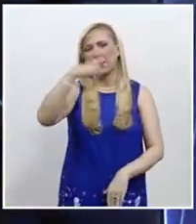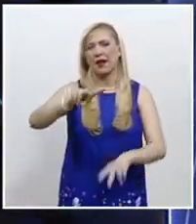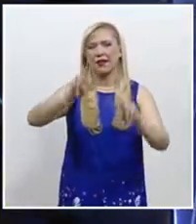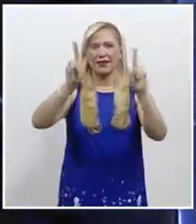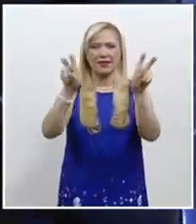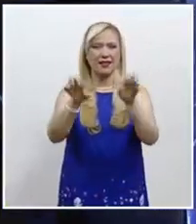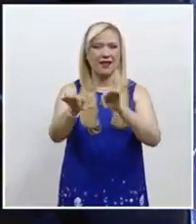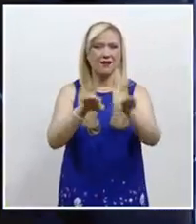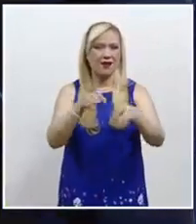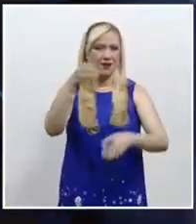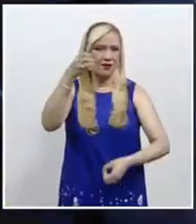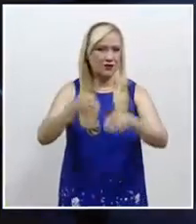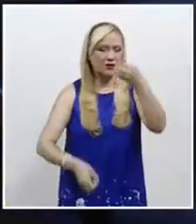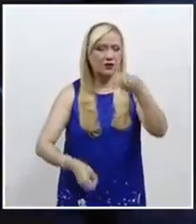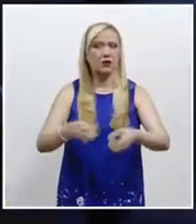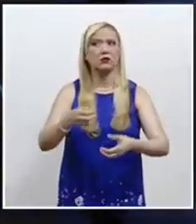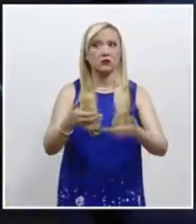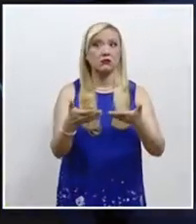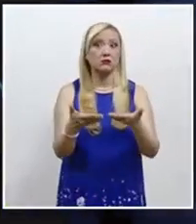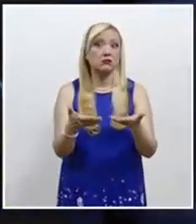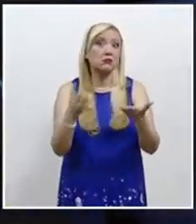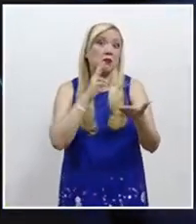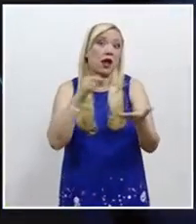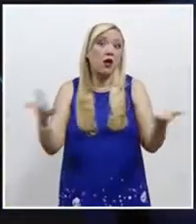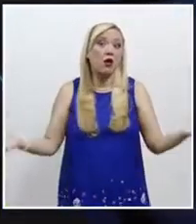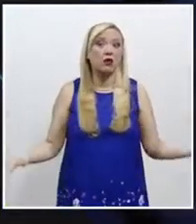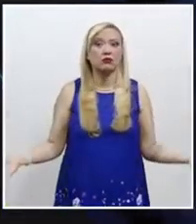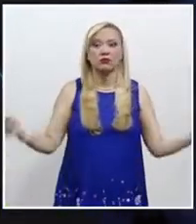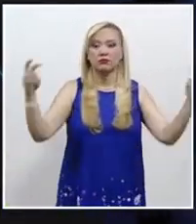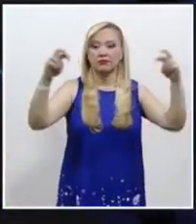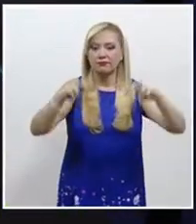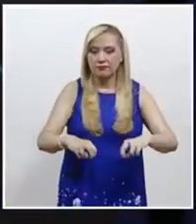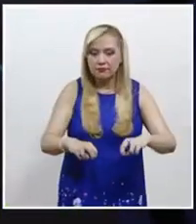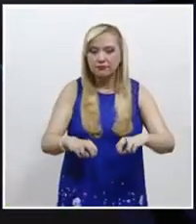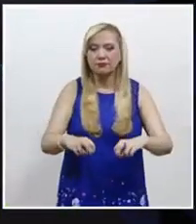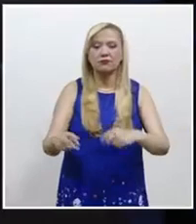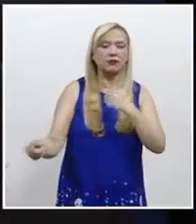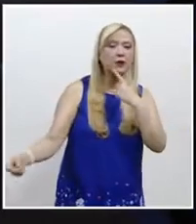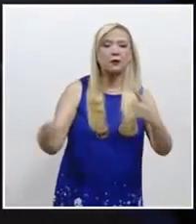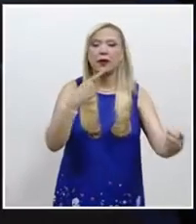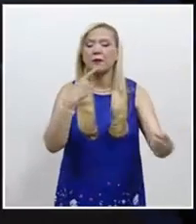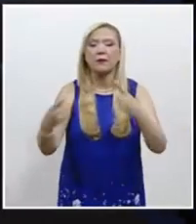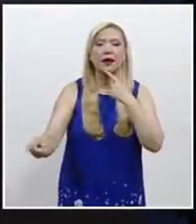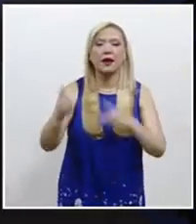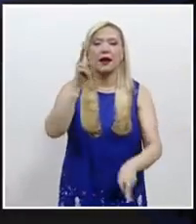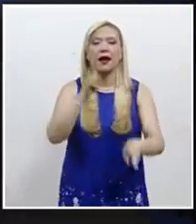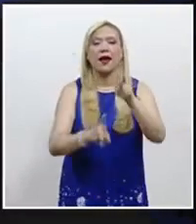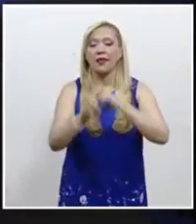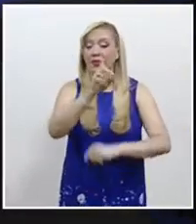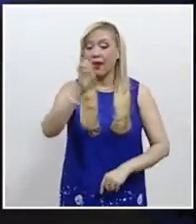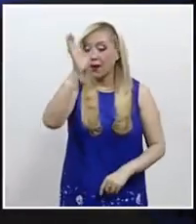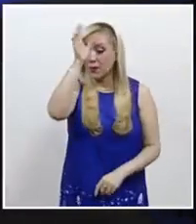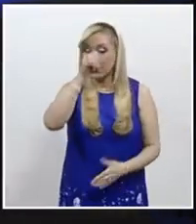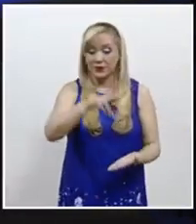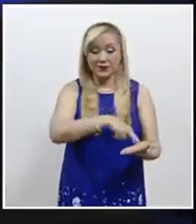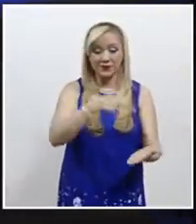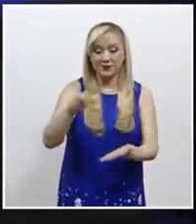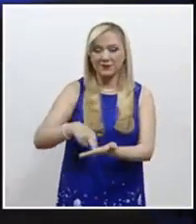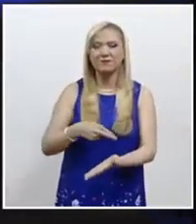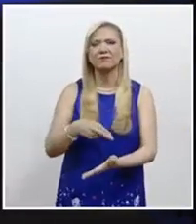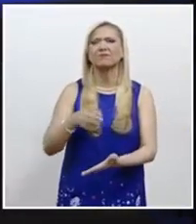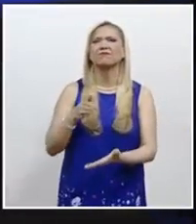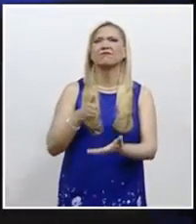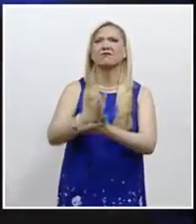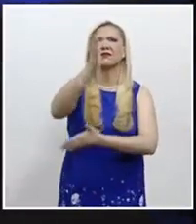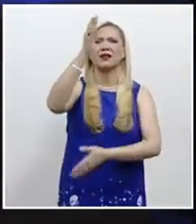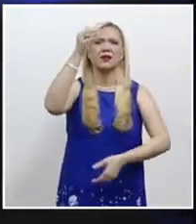laboral abre la posibilidad de que las partes lleguen a un acuerdo sin necesidad de ir a juicio, destacaron especialistas en la Escuela Federal